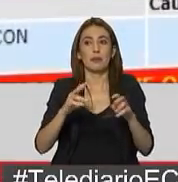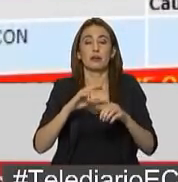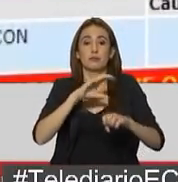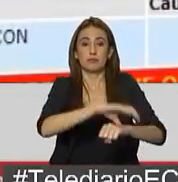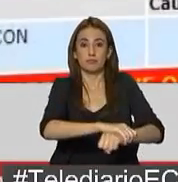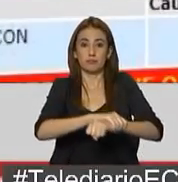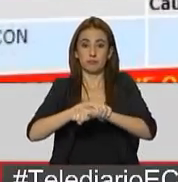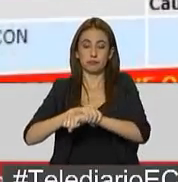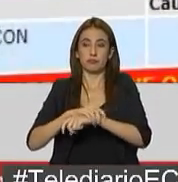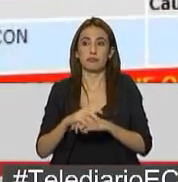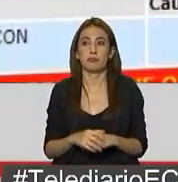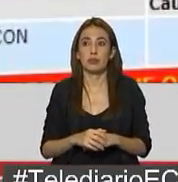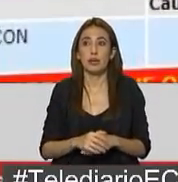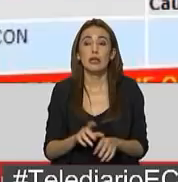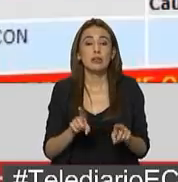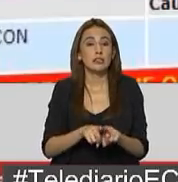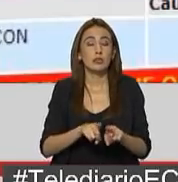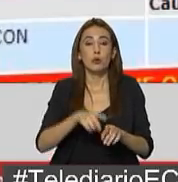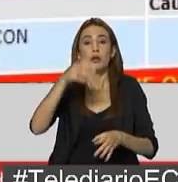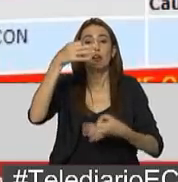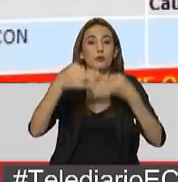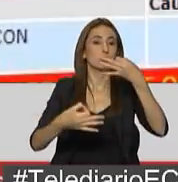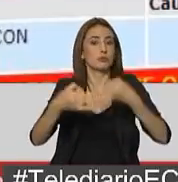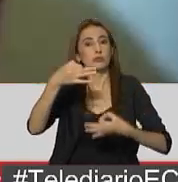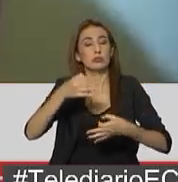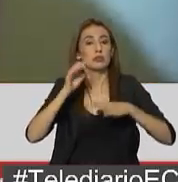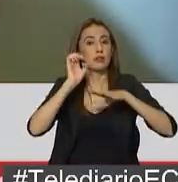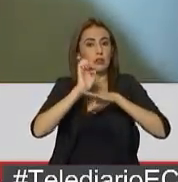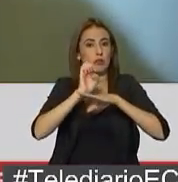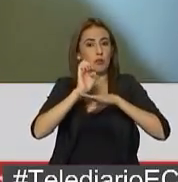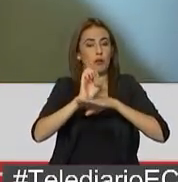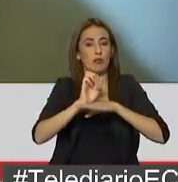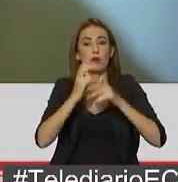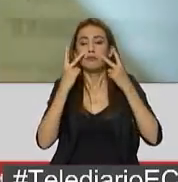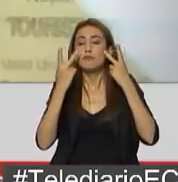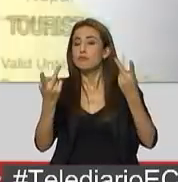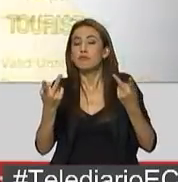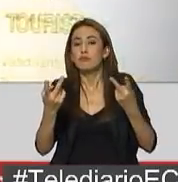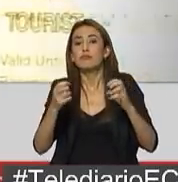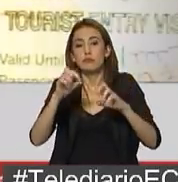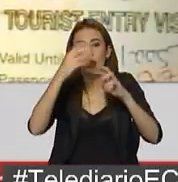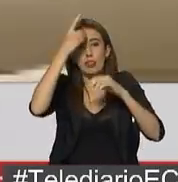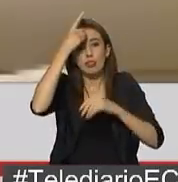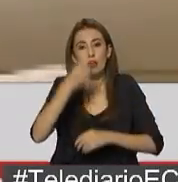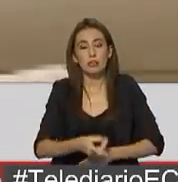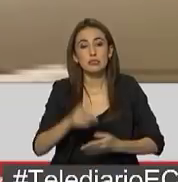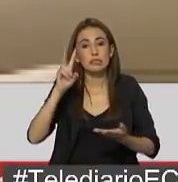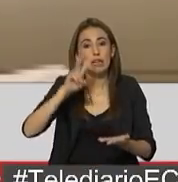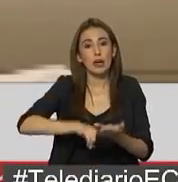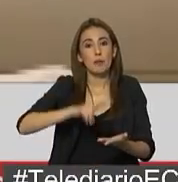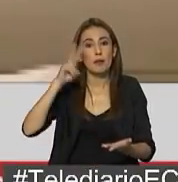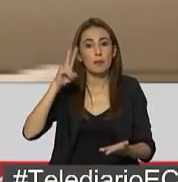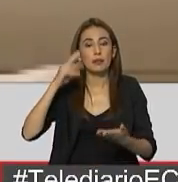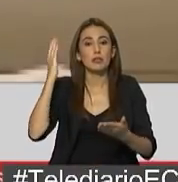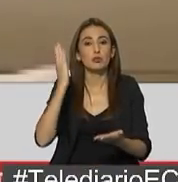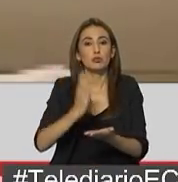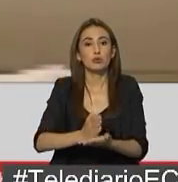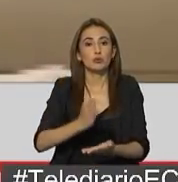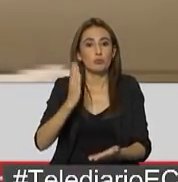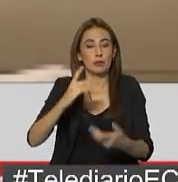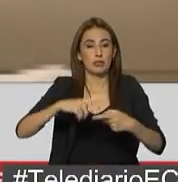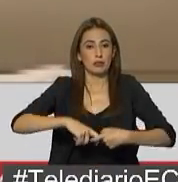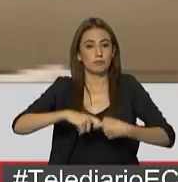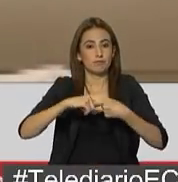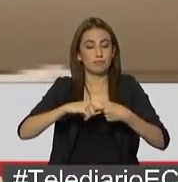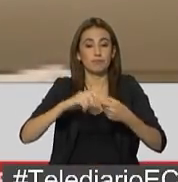al requerimiento de la justicia ecuatoriana, se ha dado a conocer la revocatoria de las visas a la familia Bucaram por parte de los Estados Unidos, país en